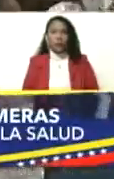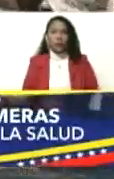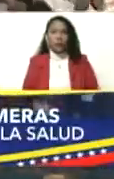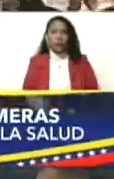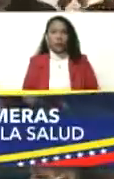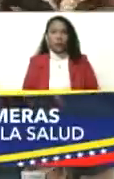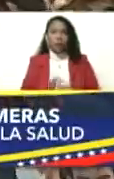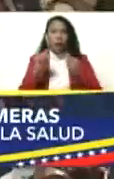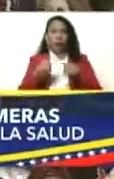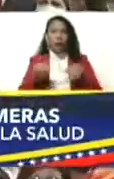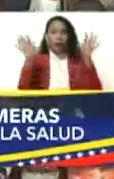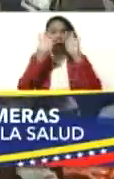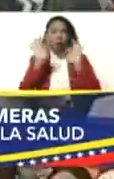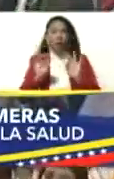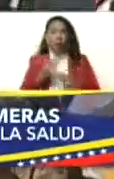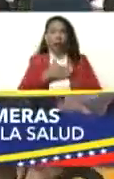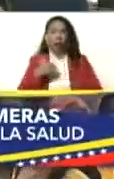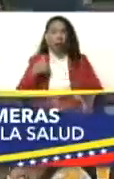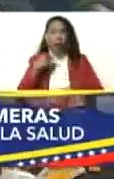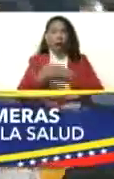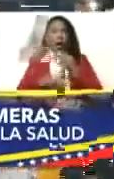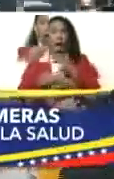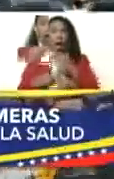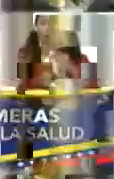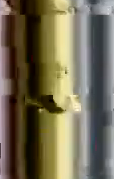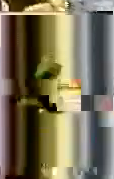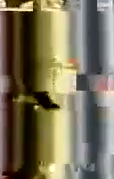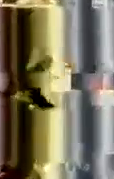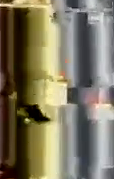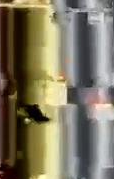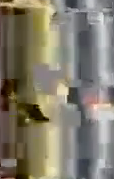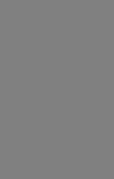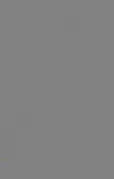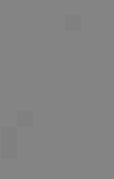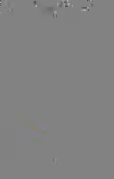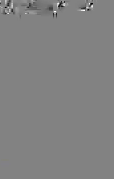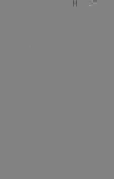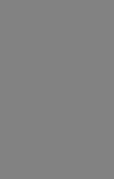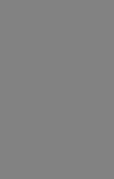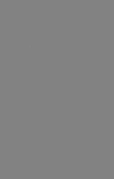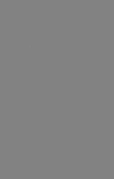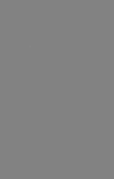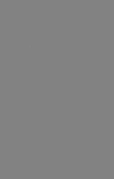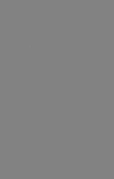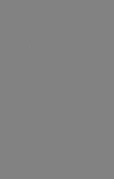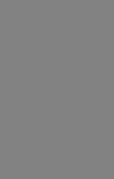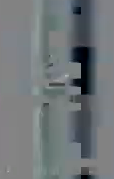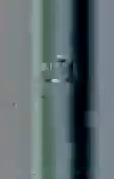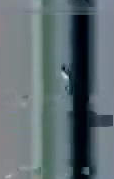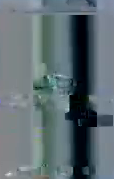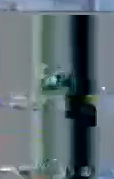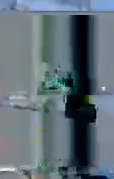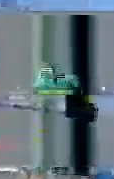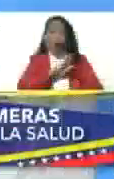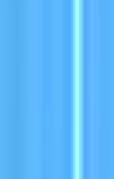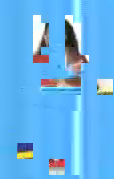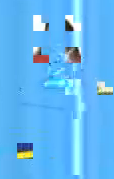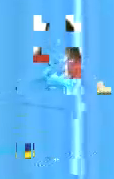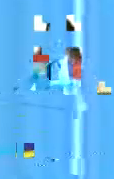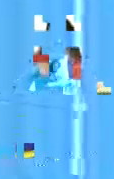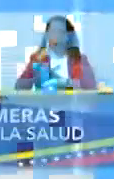En este sentido, queremos hacer nuestros pilares fundamentales, donde la Armada